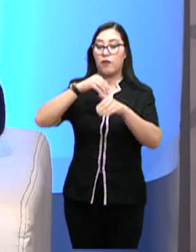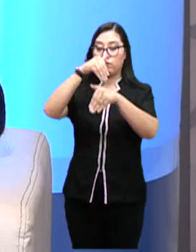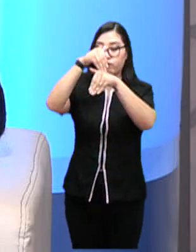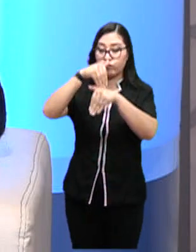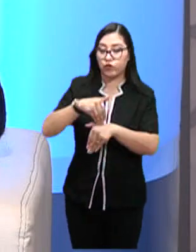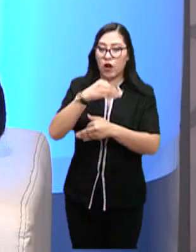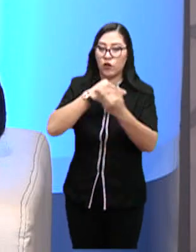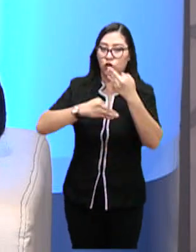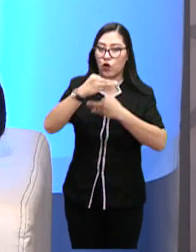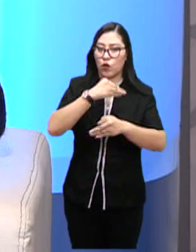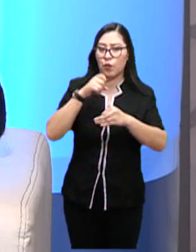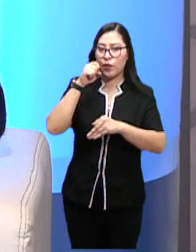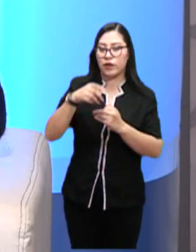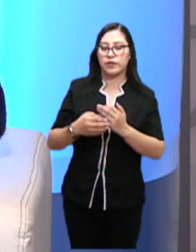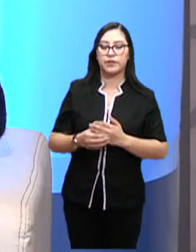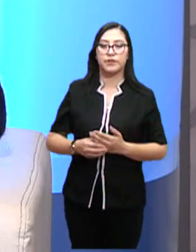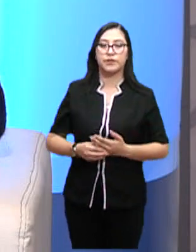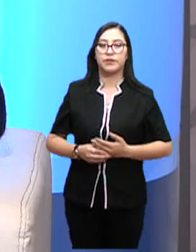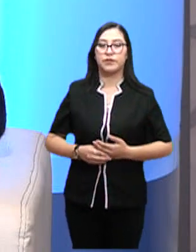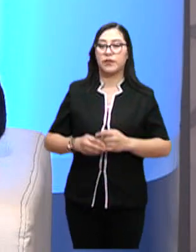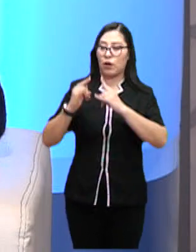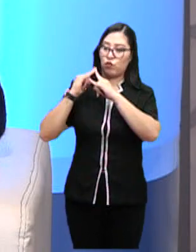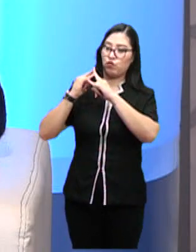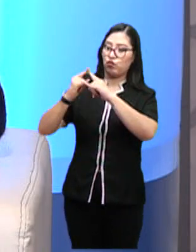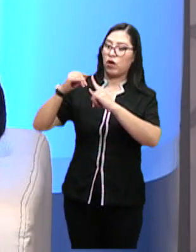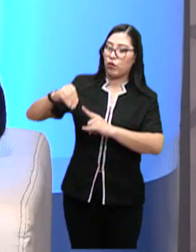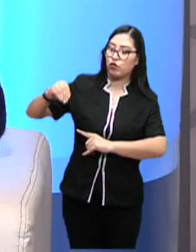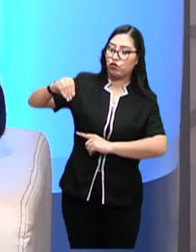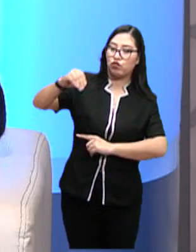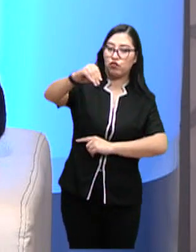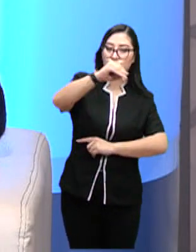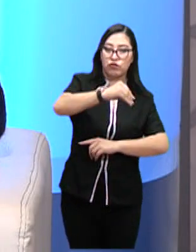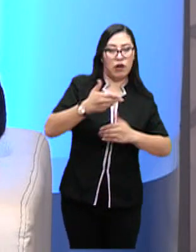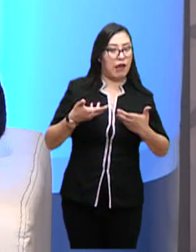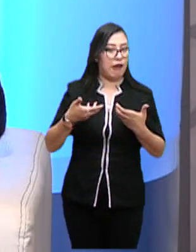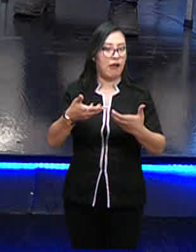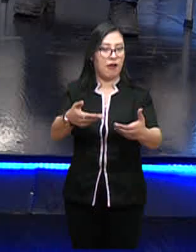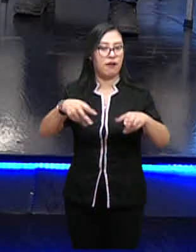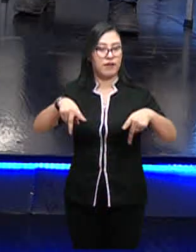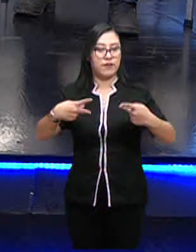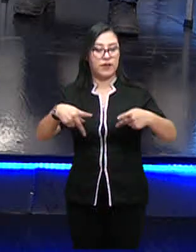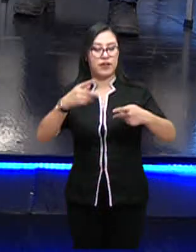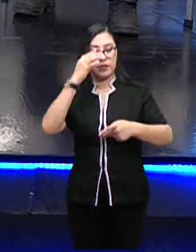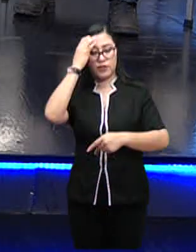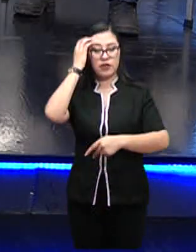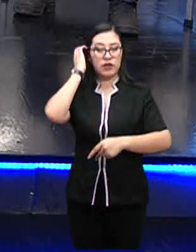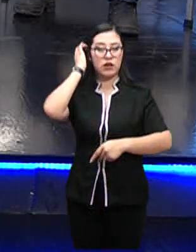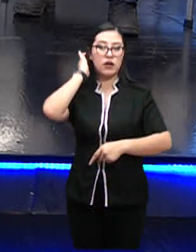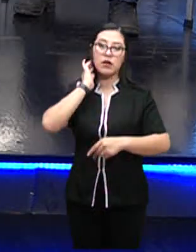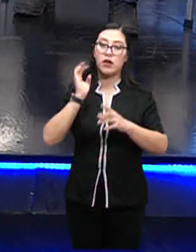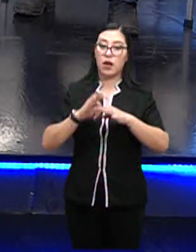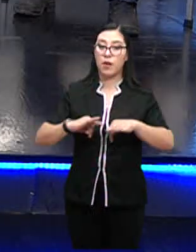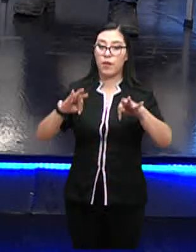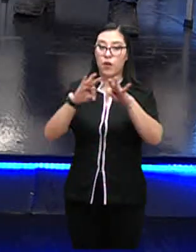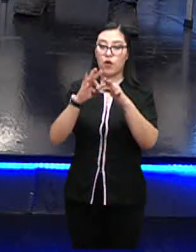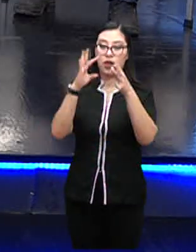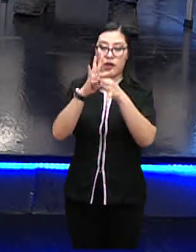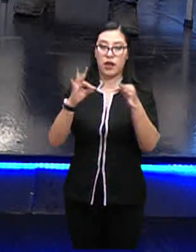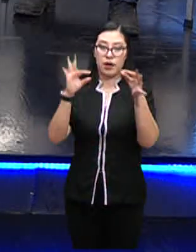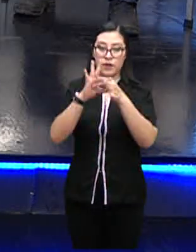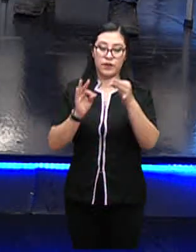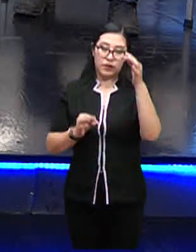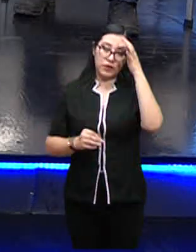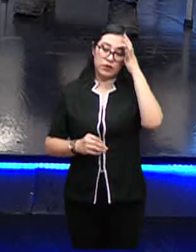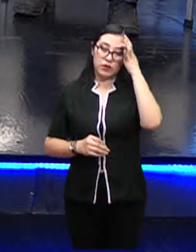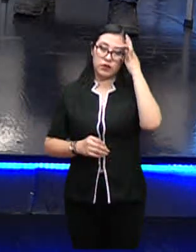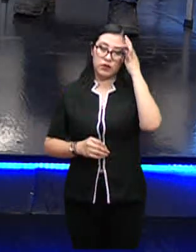cada uno de estos puestos que se van a ubicar en la vía pública. También es importante destacar que